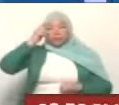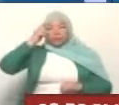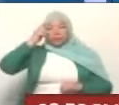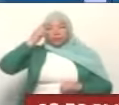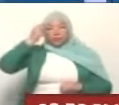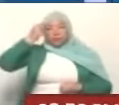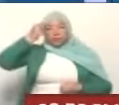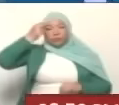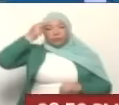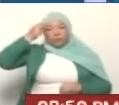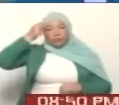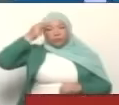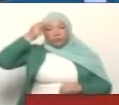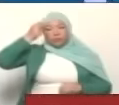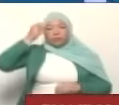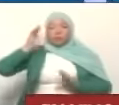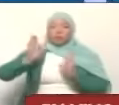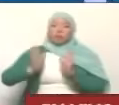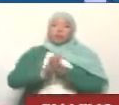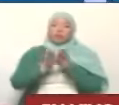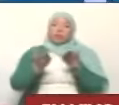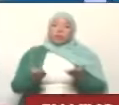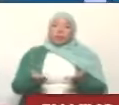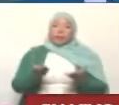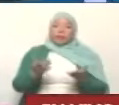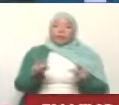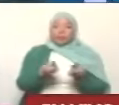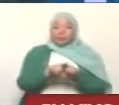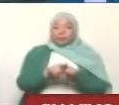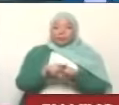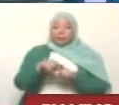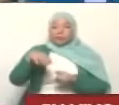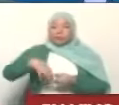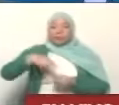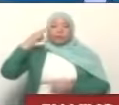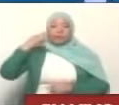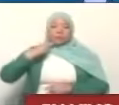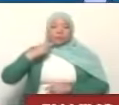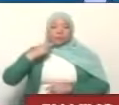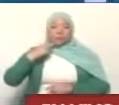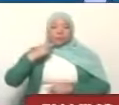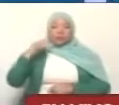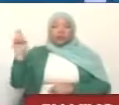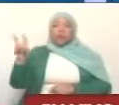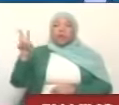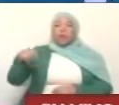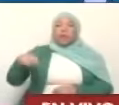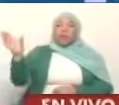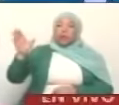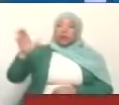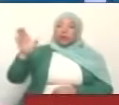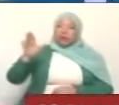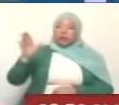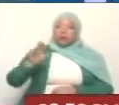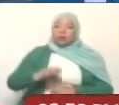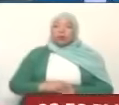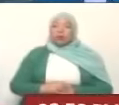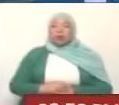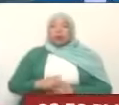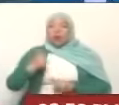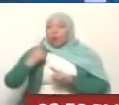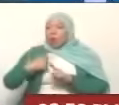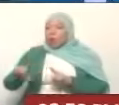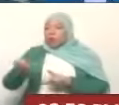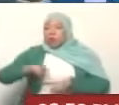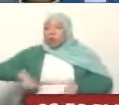moviendo Carúpano, se estaba moviendo San Félix, se estaba moviendo La Vega, se estaba moviendo allá San Francisco, se estaba